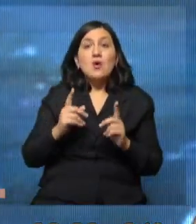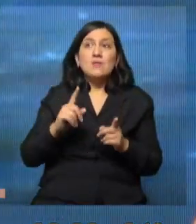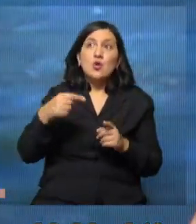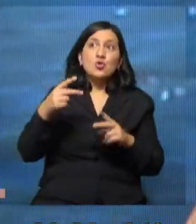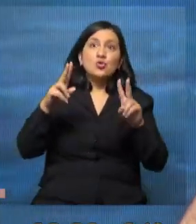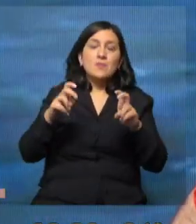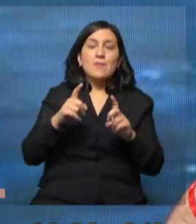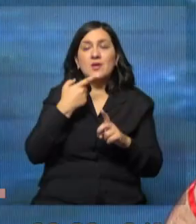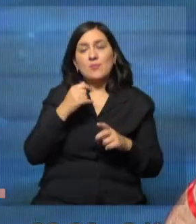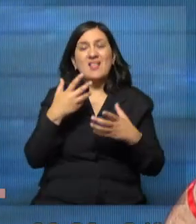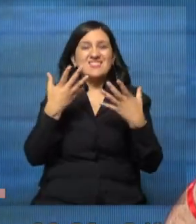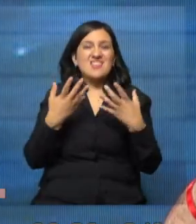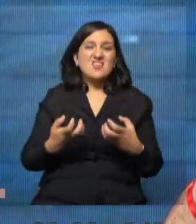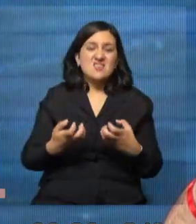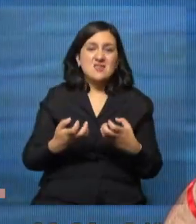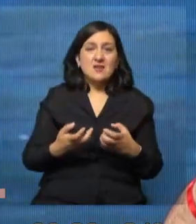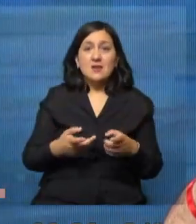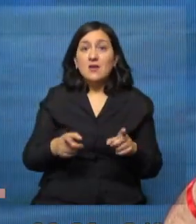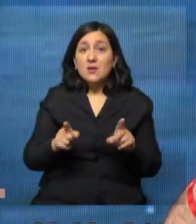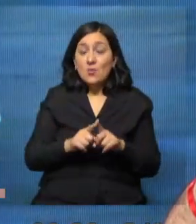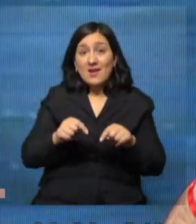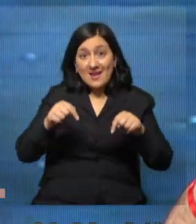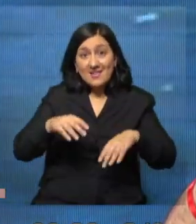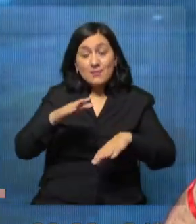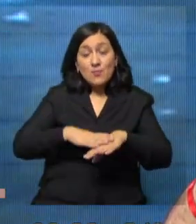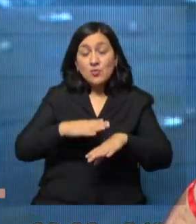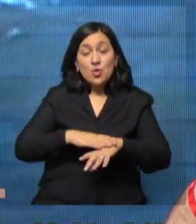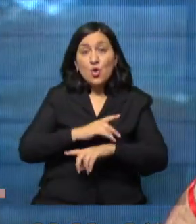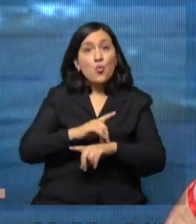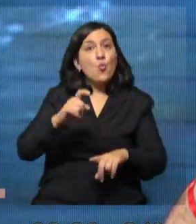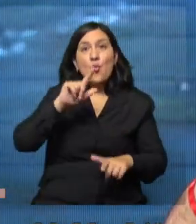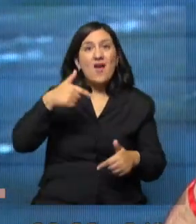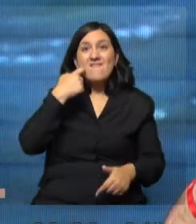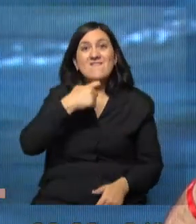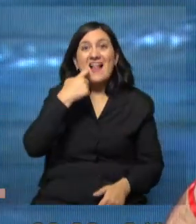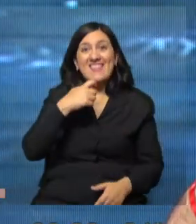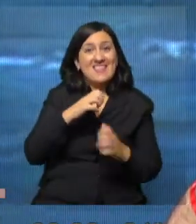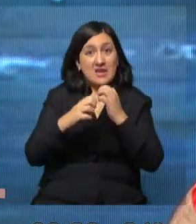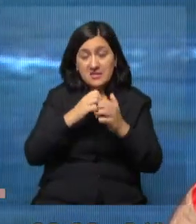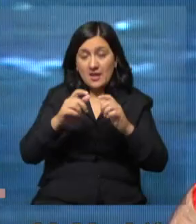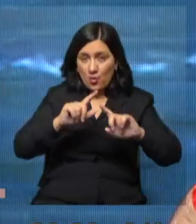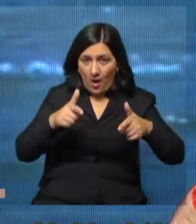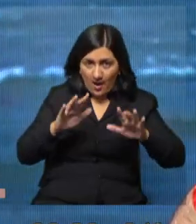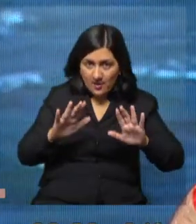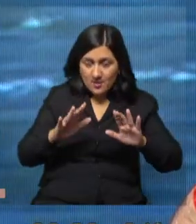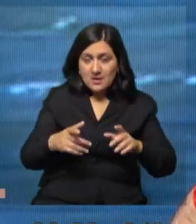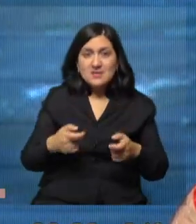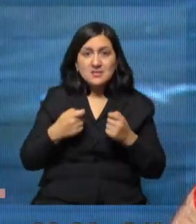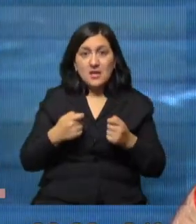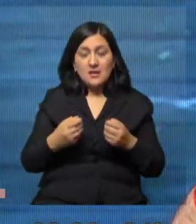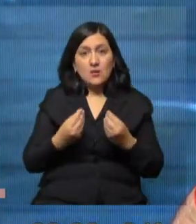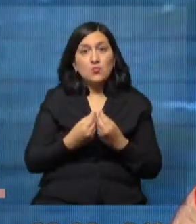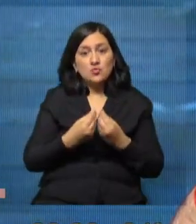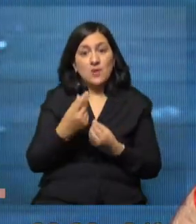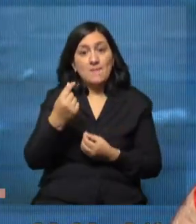eso, el tema de la sequía. Igual, en este momento no estamos teniendo una falta de energía. Uh-huh. Porque, bueno, se está gastando mucho